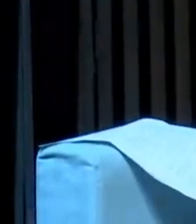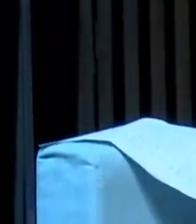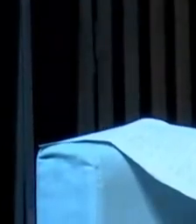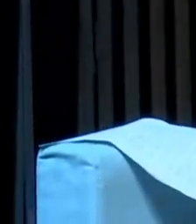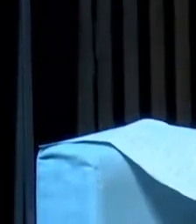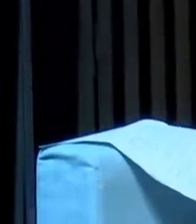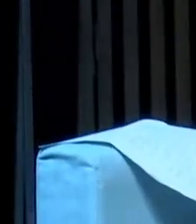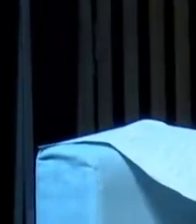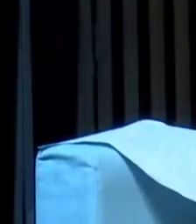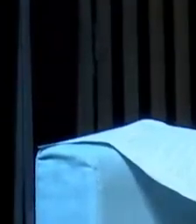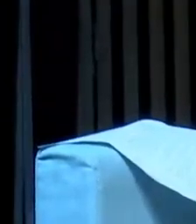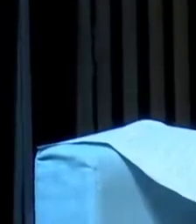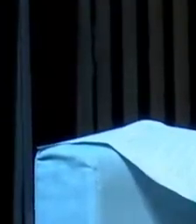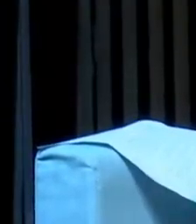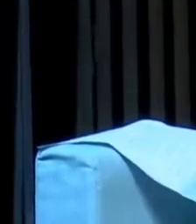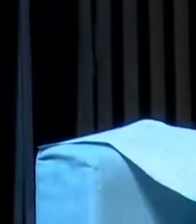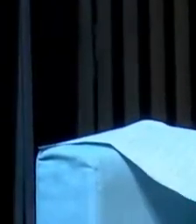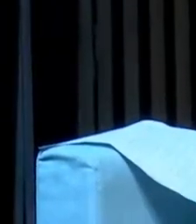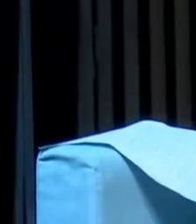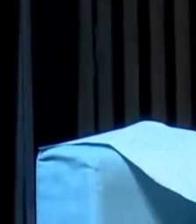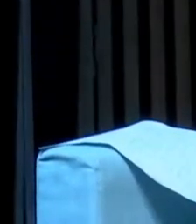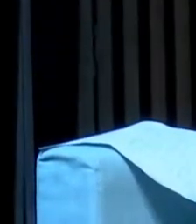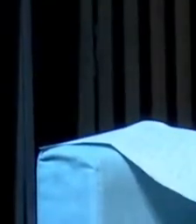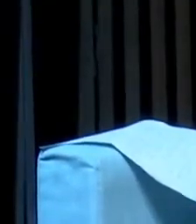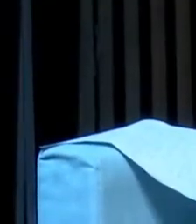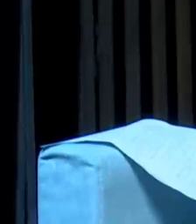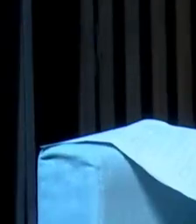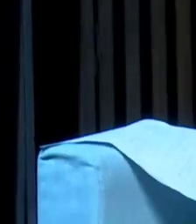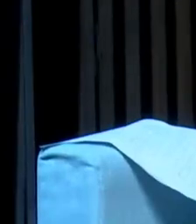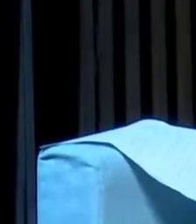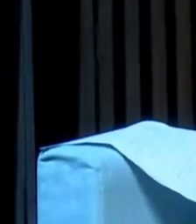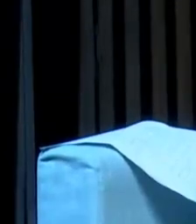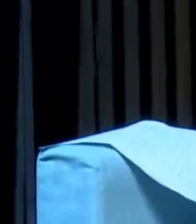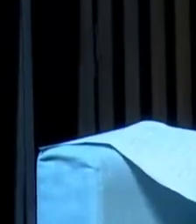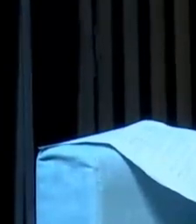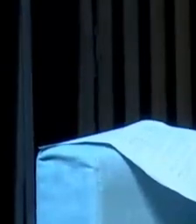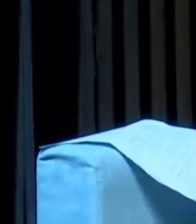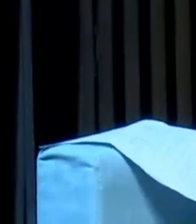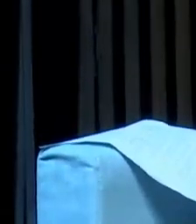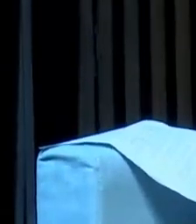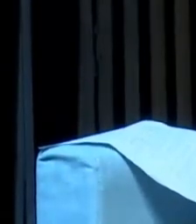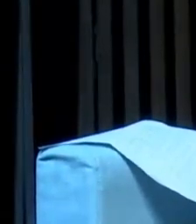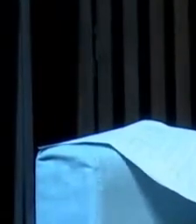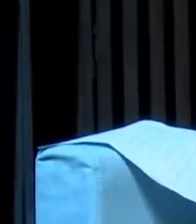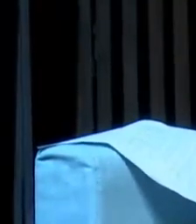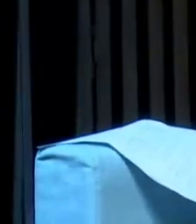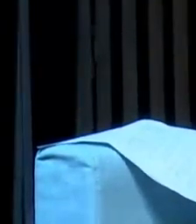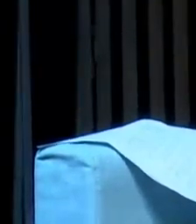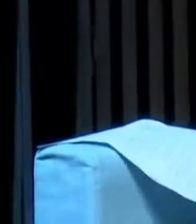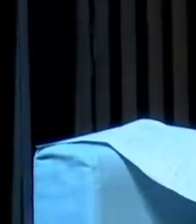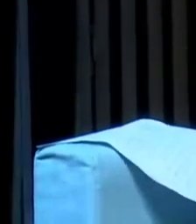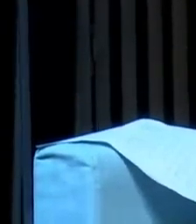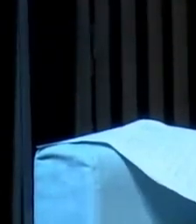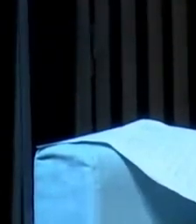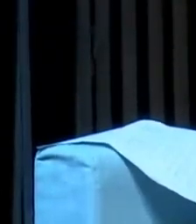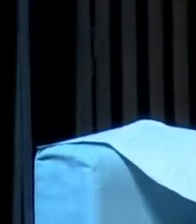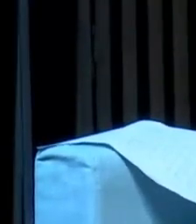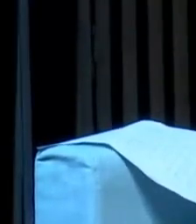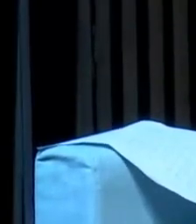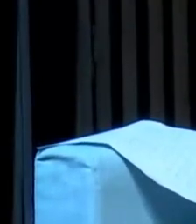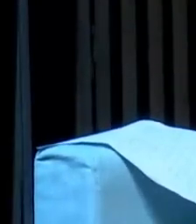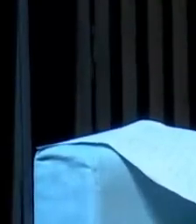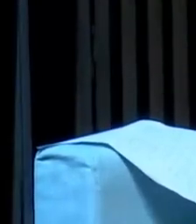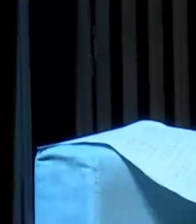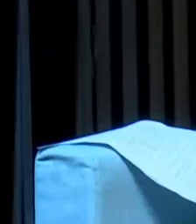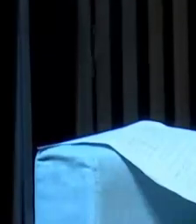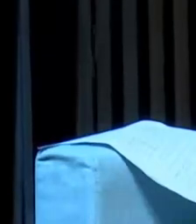460 grados. Entonces entender qué pasó en Venus, por qué Venus, que es nuestro planeta más parecido, hubo esa